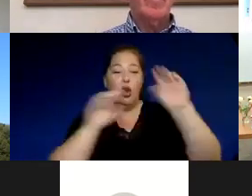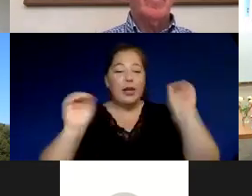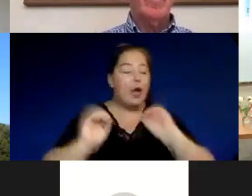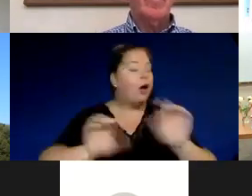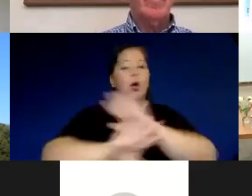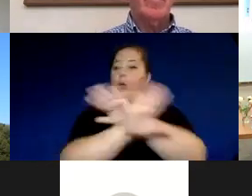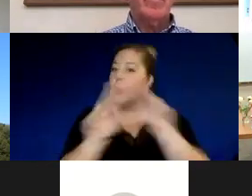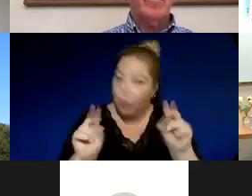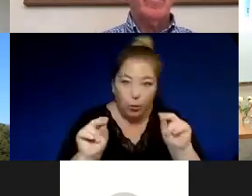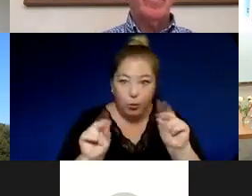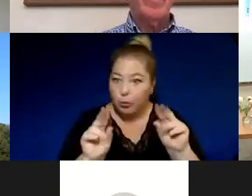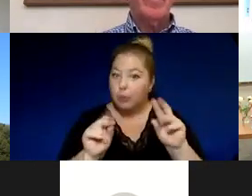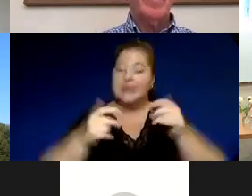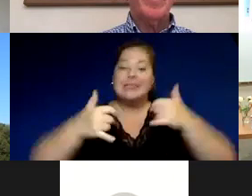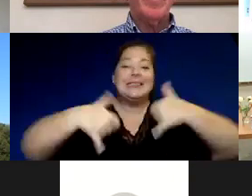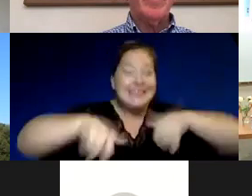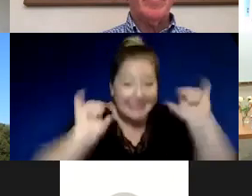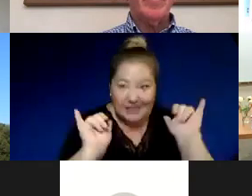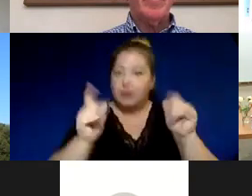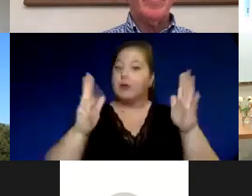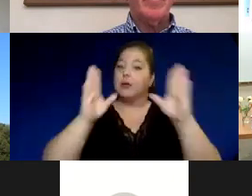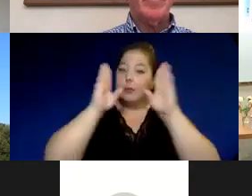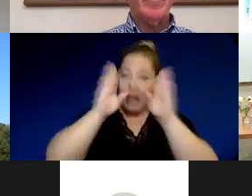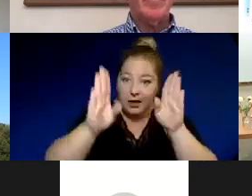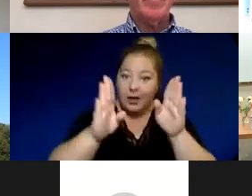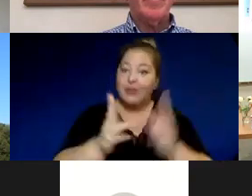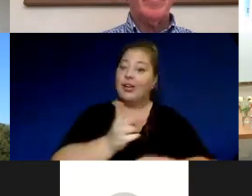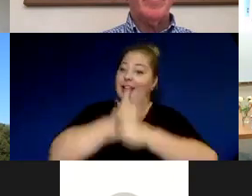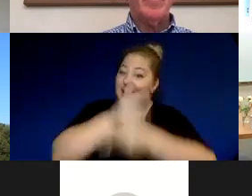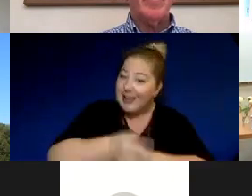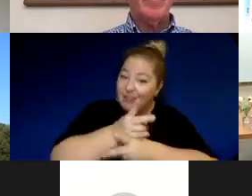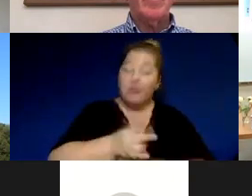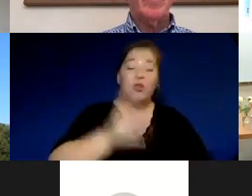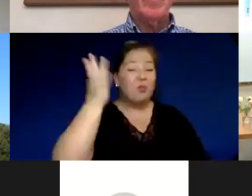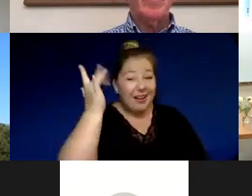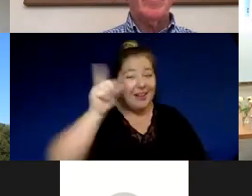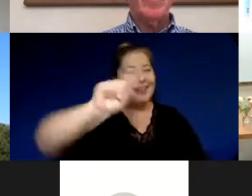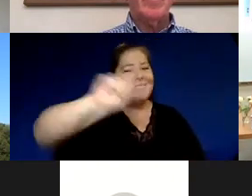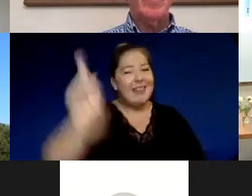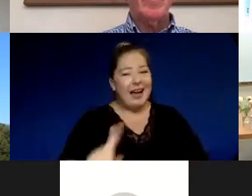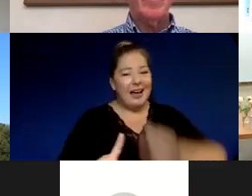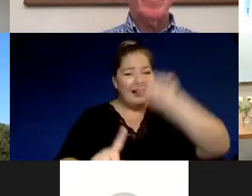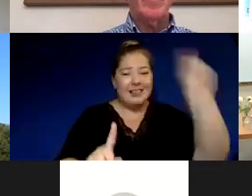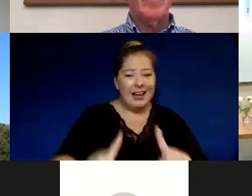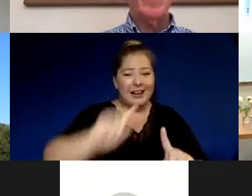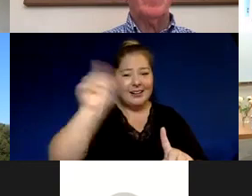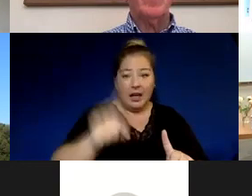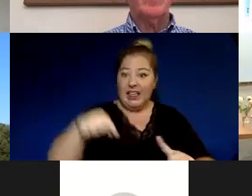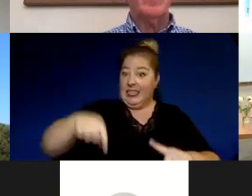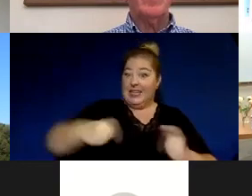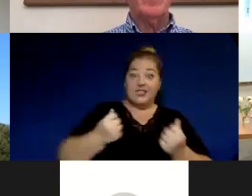Esto es impredecible. De repente, con un gran viento, un vendaval, puede cambiar en la dirección